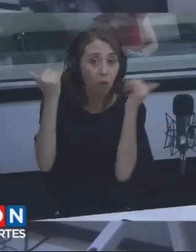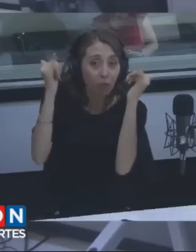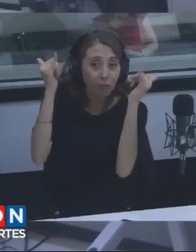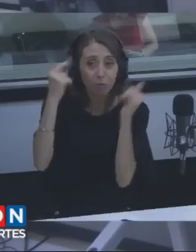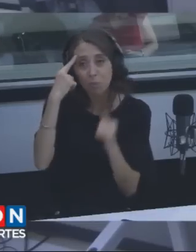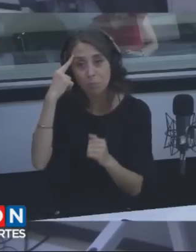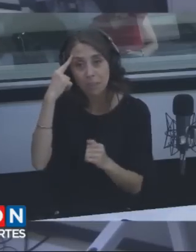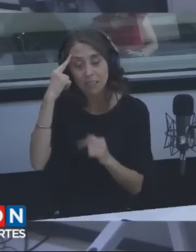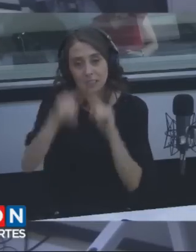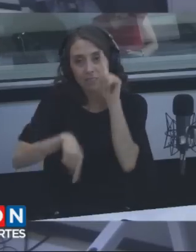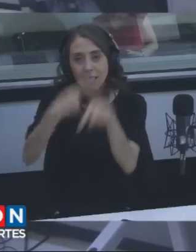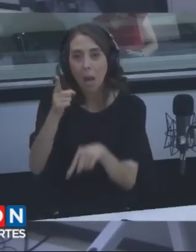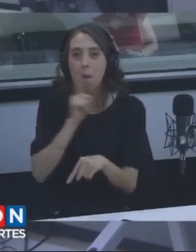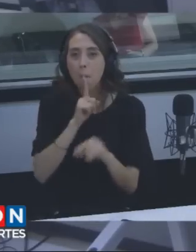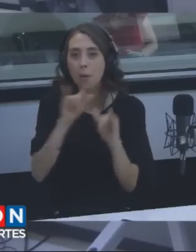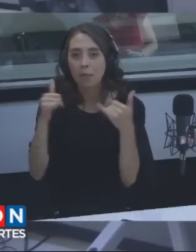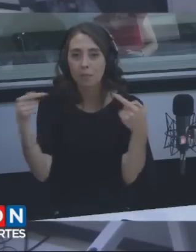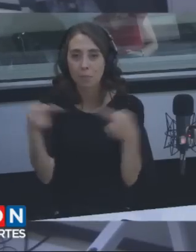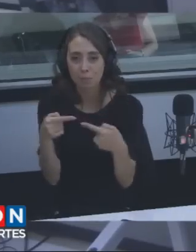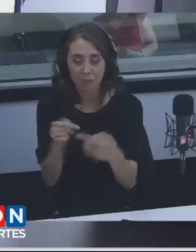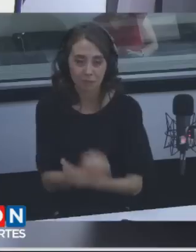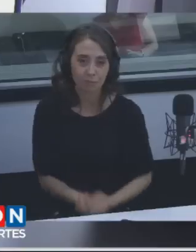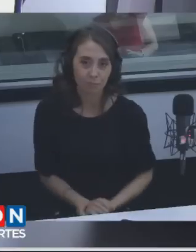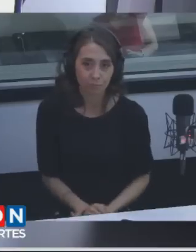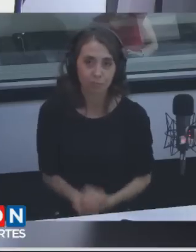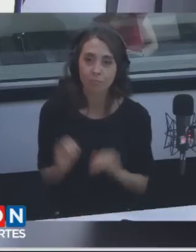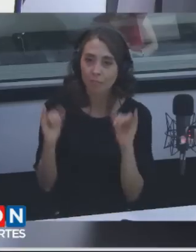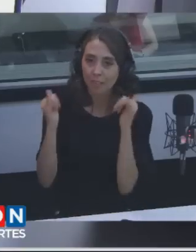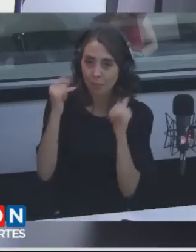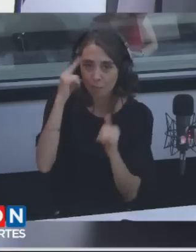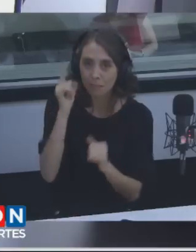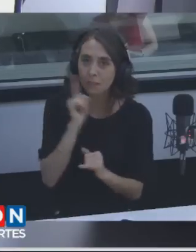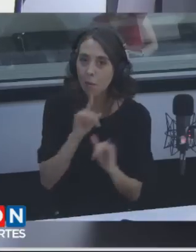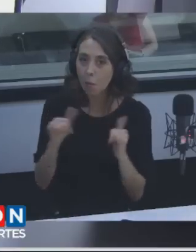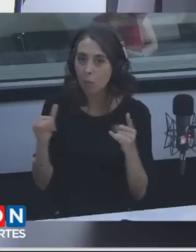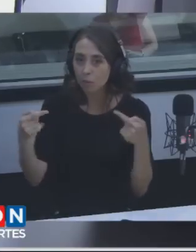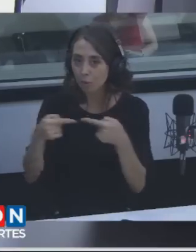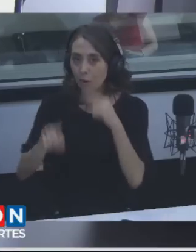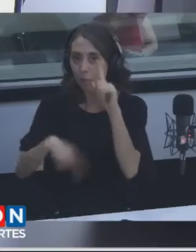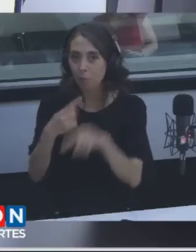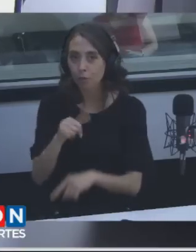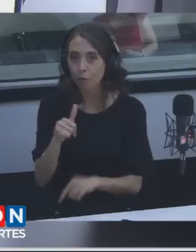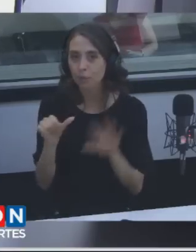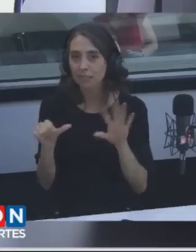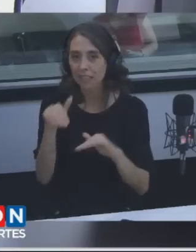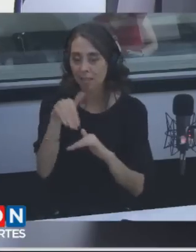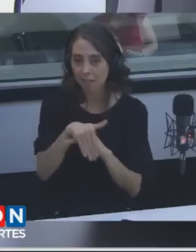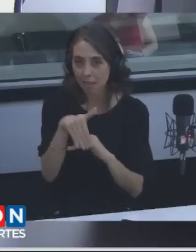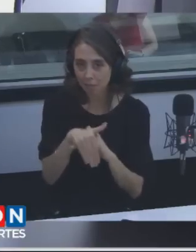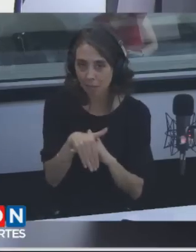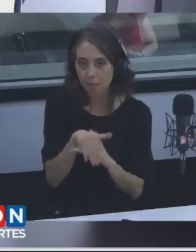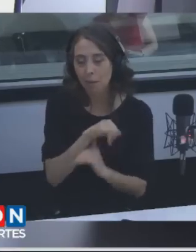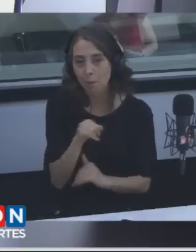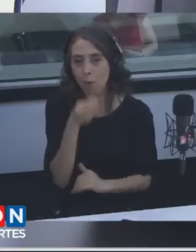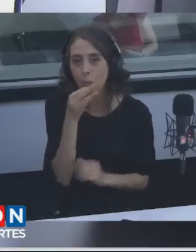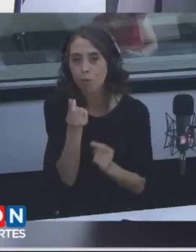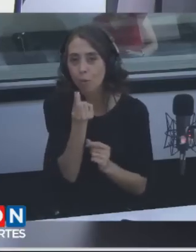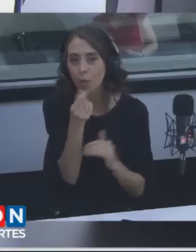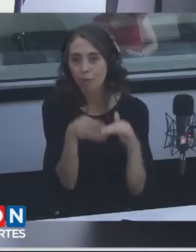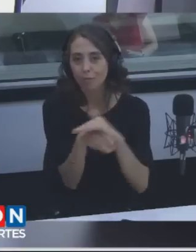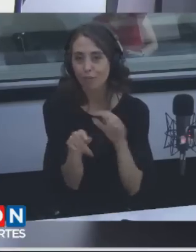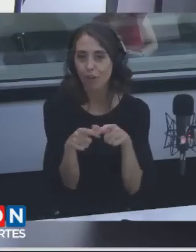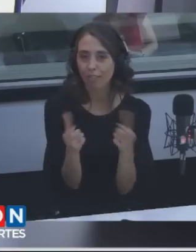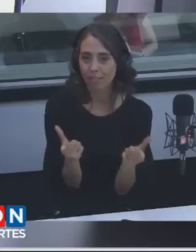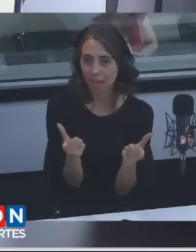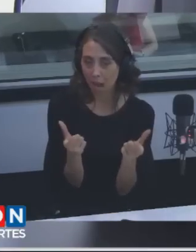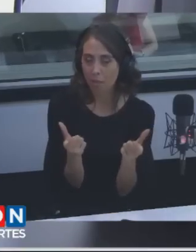pensar en el último partido. A disfrutar y a pensar en el último partido, que será el próximo jueves a las 6 de la tarde. Ya te cuento el precio de las entradas para